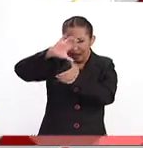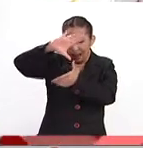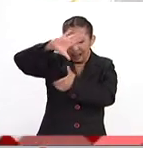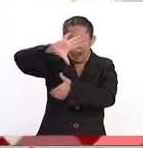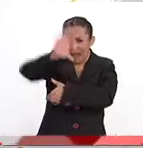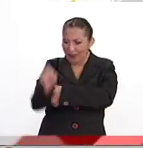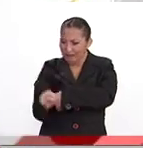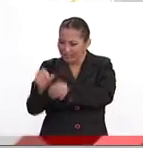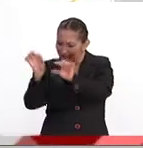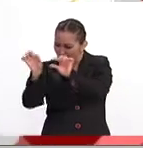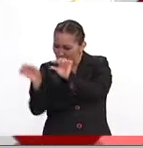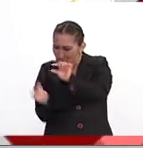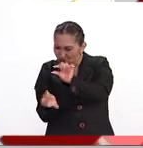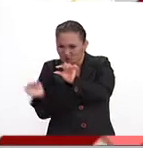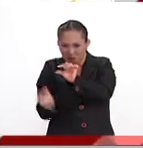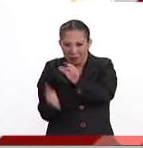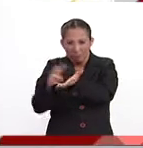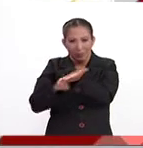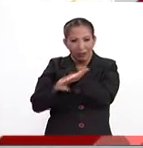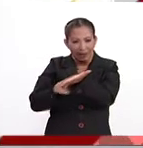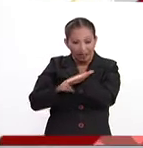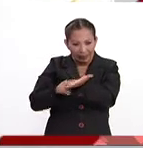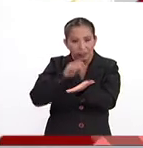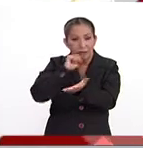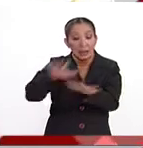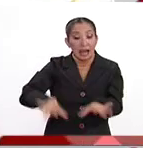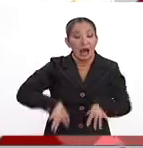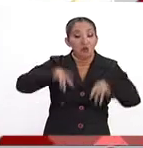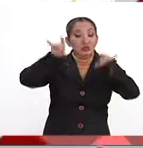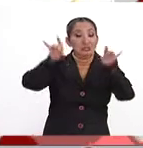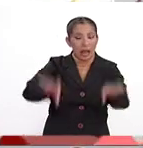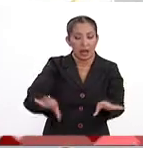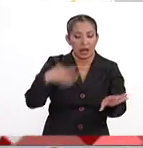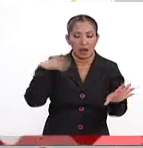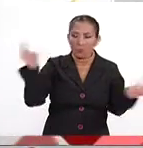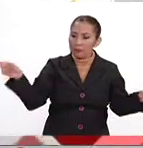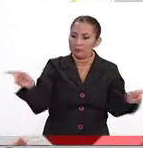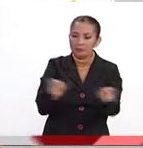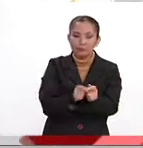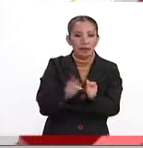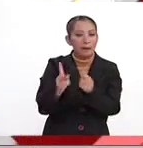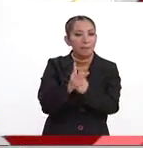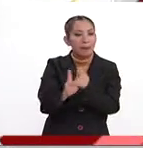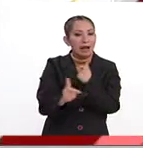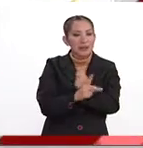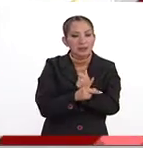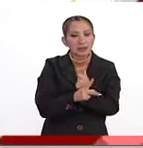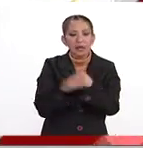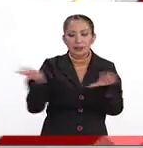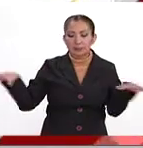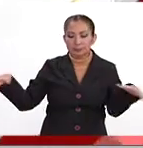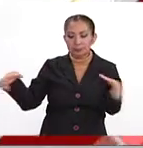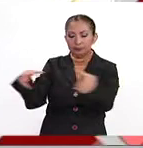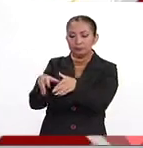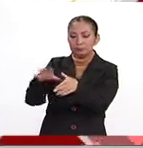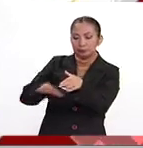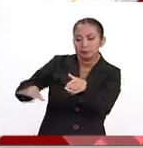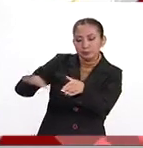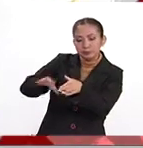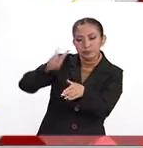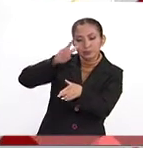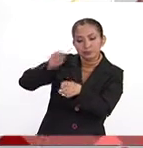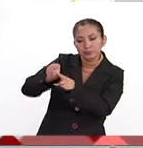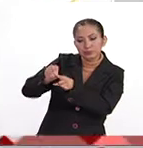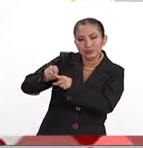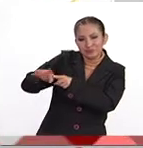Sudáfrica. Y también incluye Australia. Podríamos resumirlo en países del Commonwealth, ¿no? Países que tienen